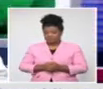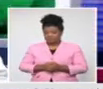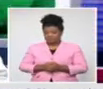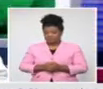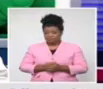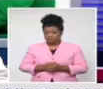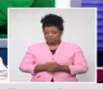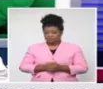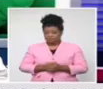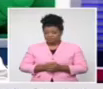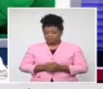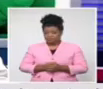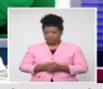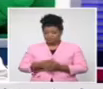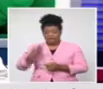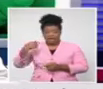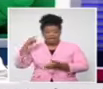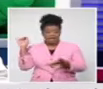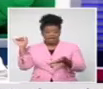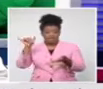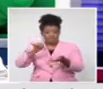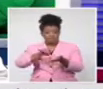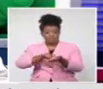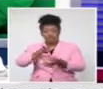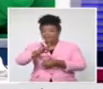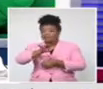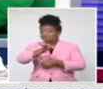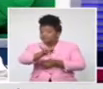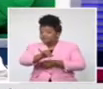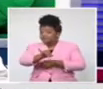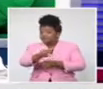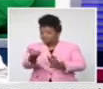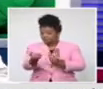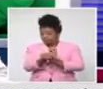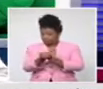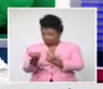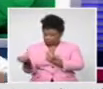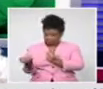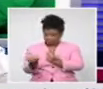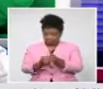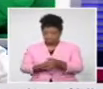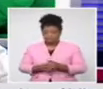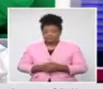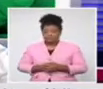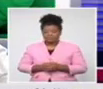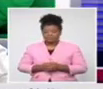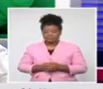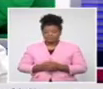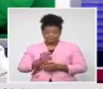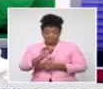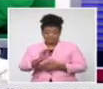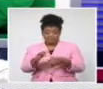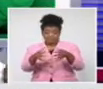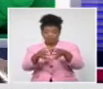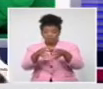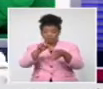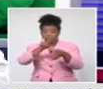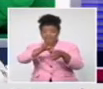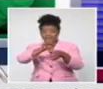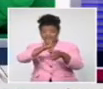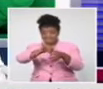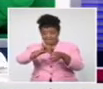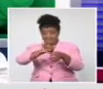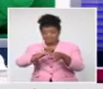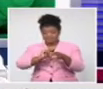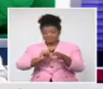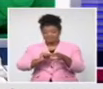Importados ayer, como ya había dicho, 26 casos confirmados. Estos 26 casos confirmados, pues